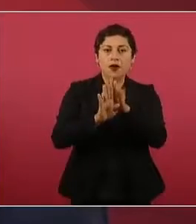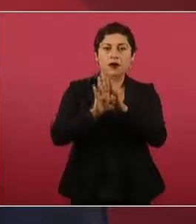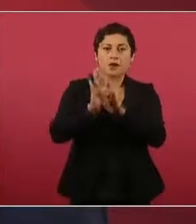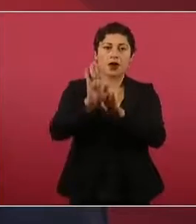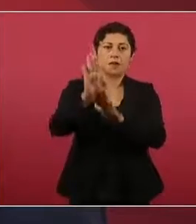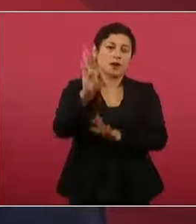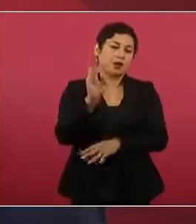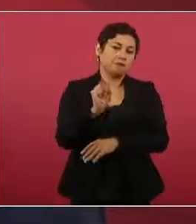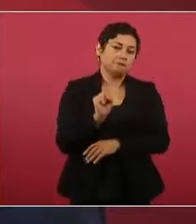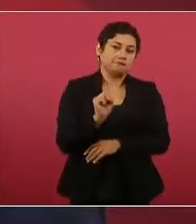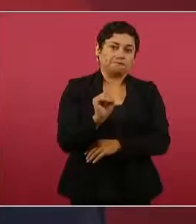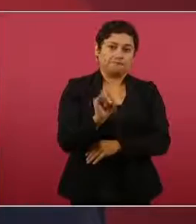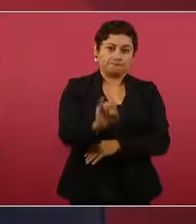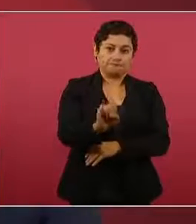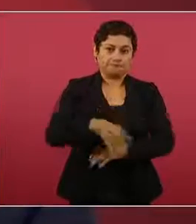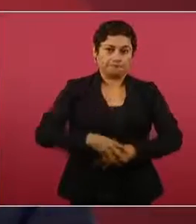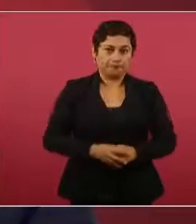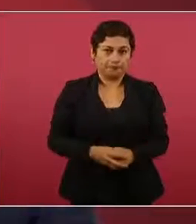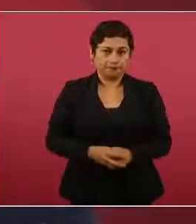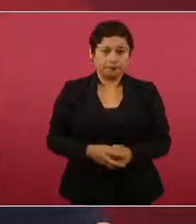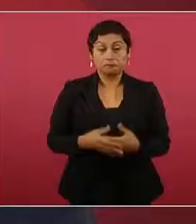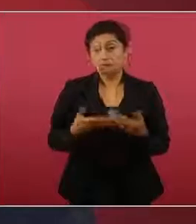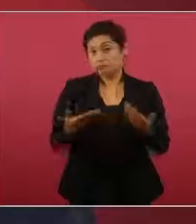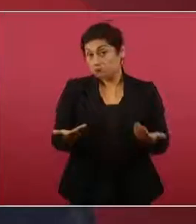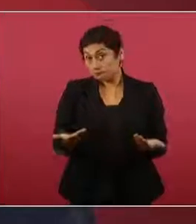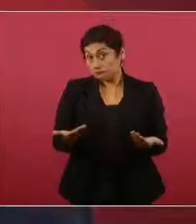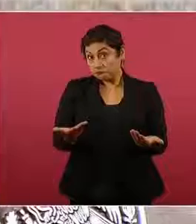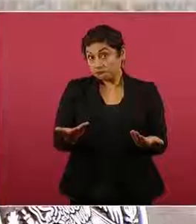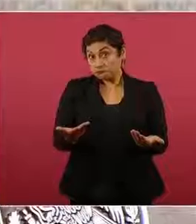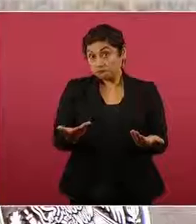nuestra economía. Entonces, ahí vamos